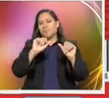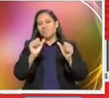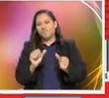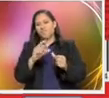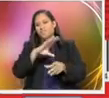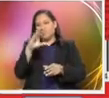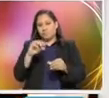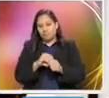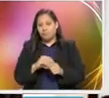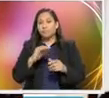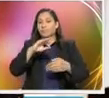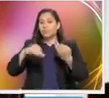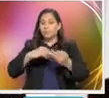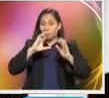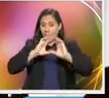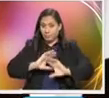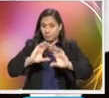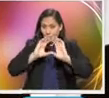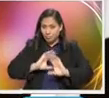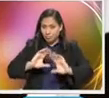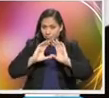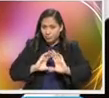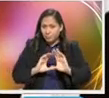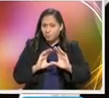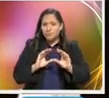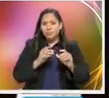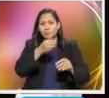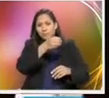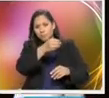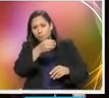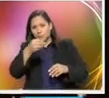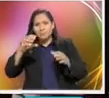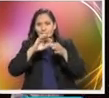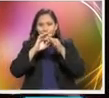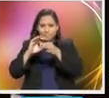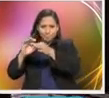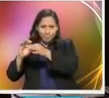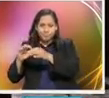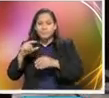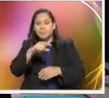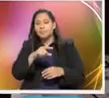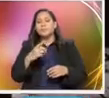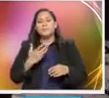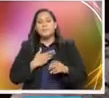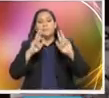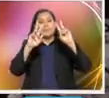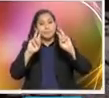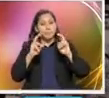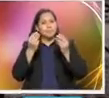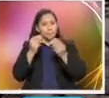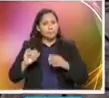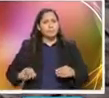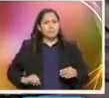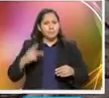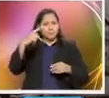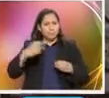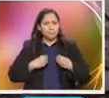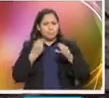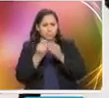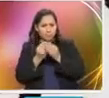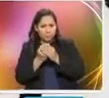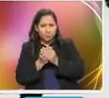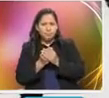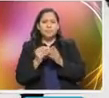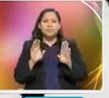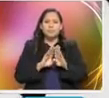sea, que todas las canciones se van entrelazando. Exploran temáticas muy interesantes, muy íntimas, ¿no? Como en un She's